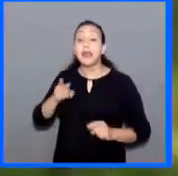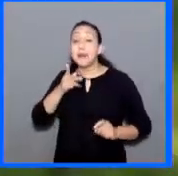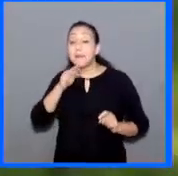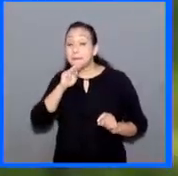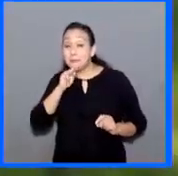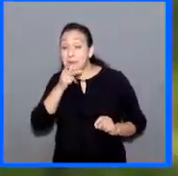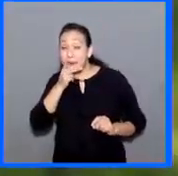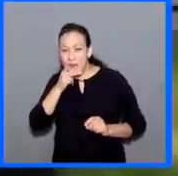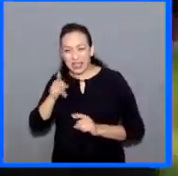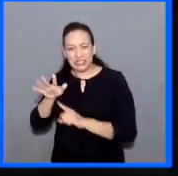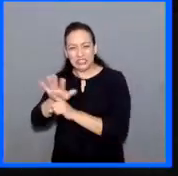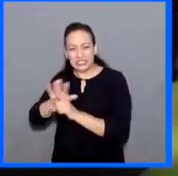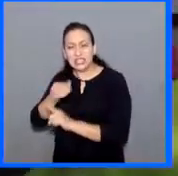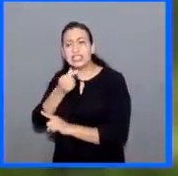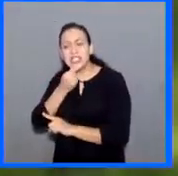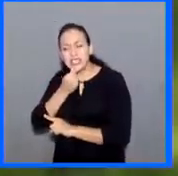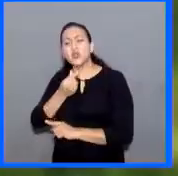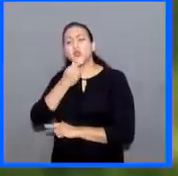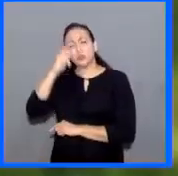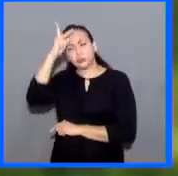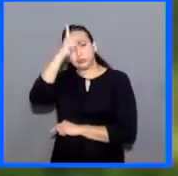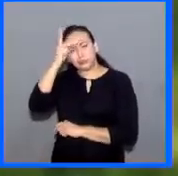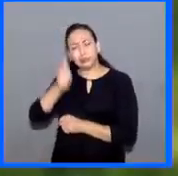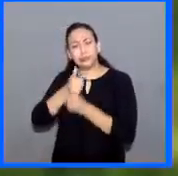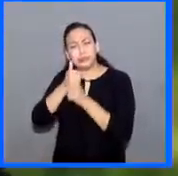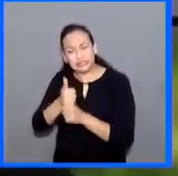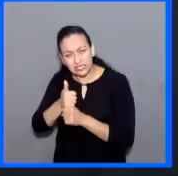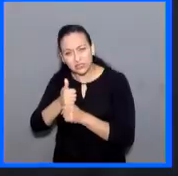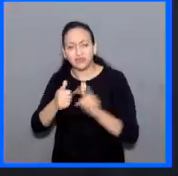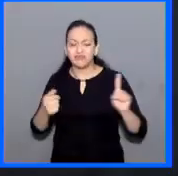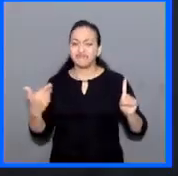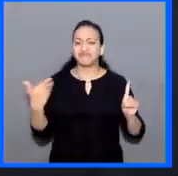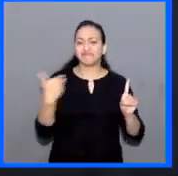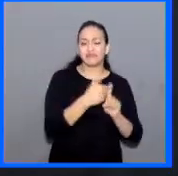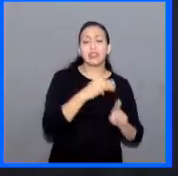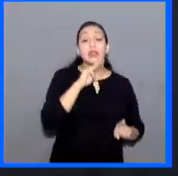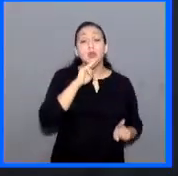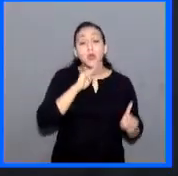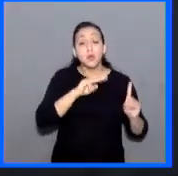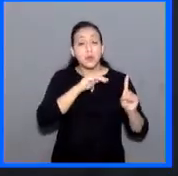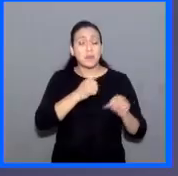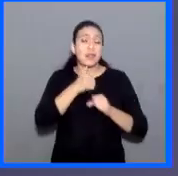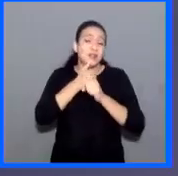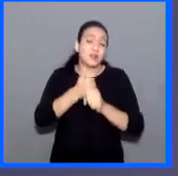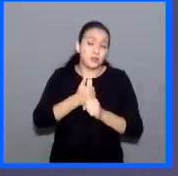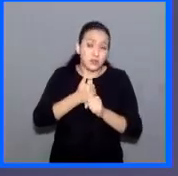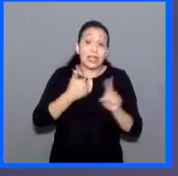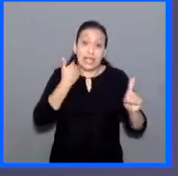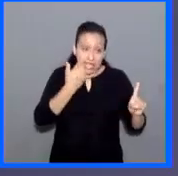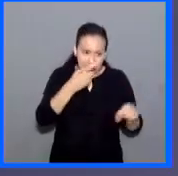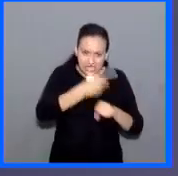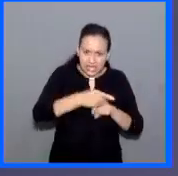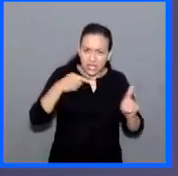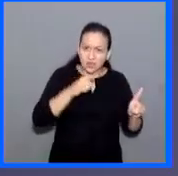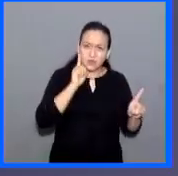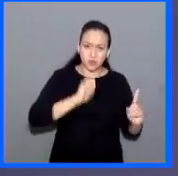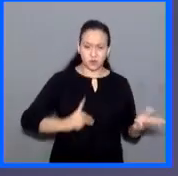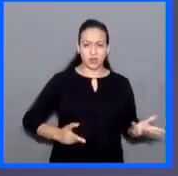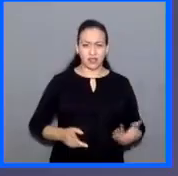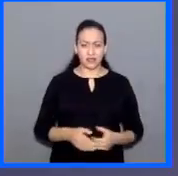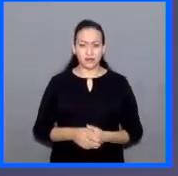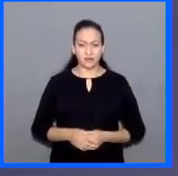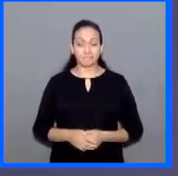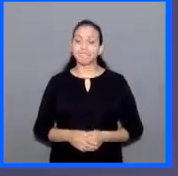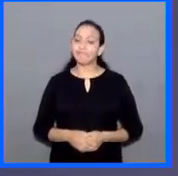de violencia ejercidos sobre hijas e hijos de una mujer con el objetivo de dañarla. Se ha estado haciendo todo